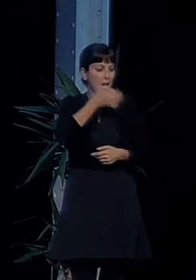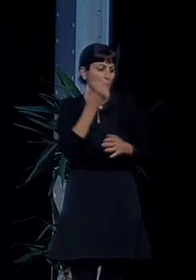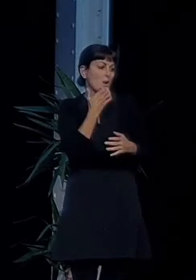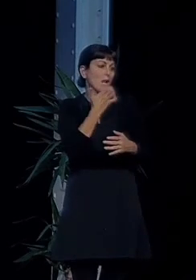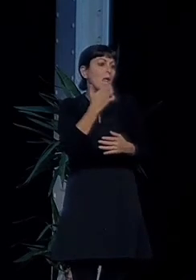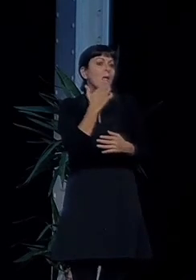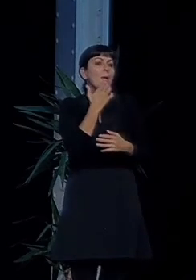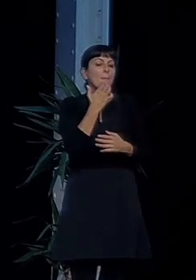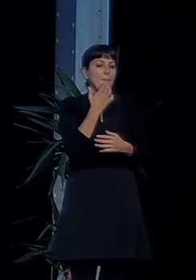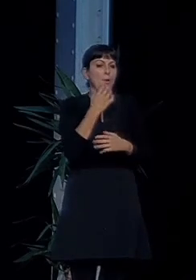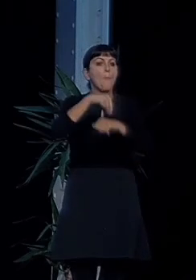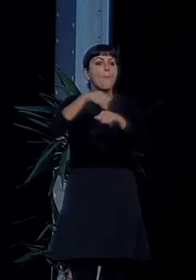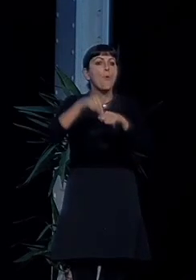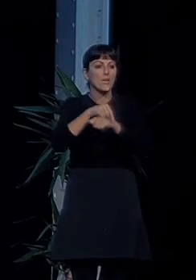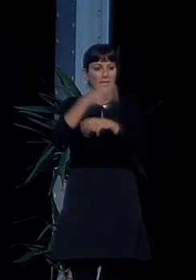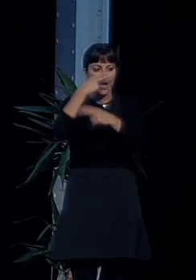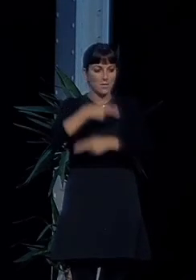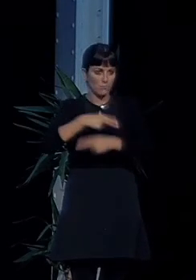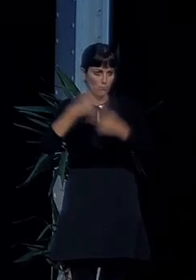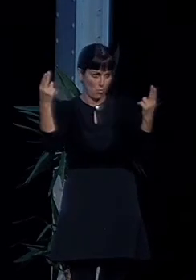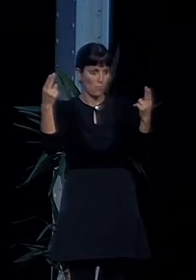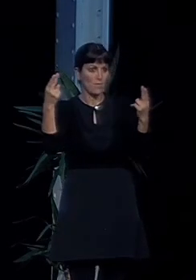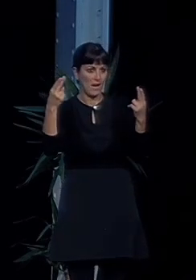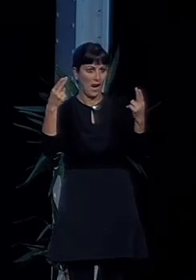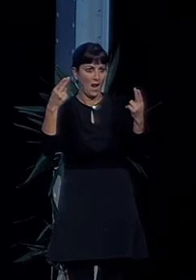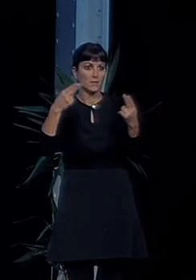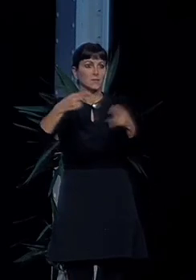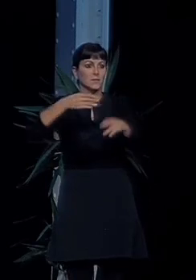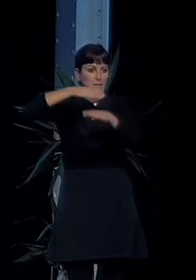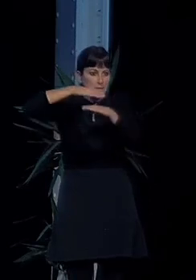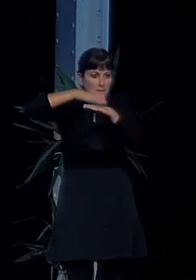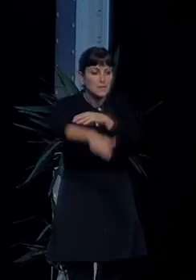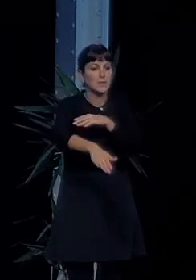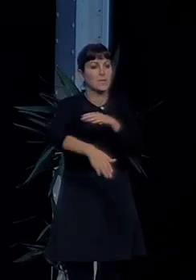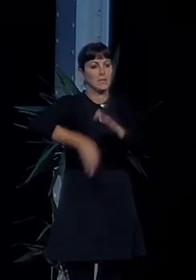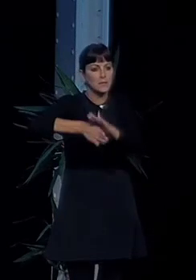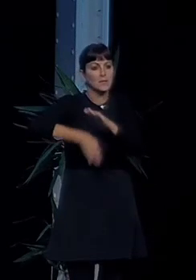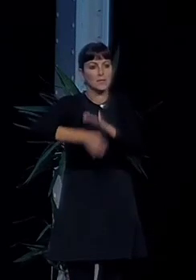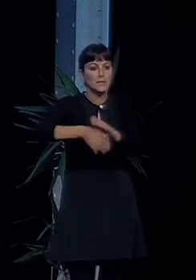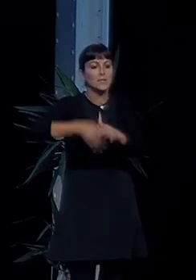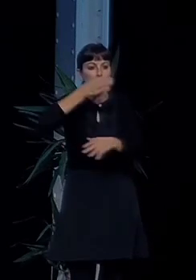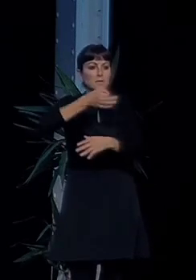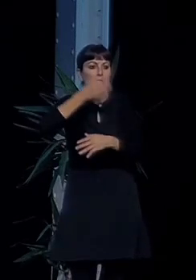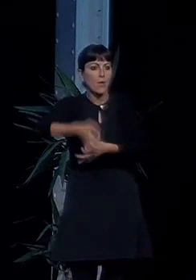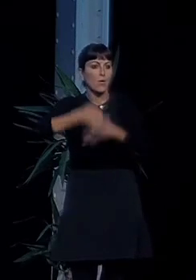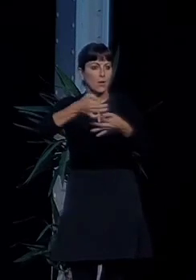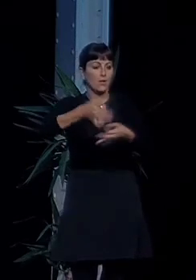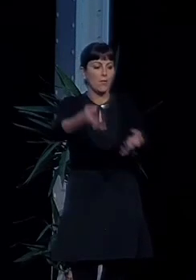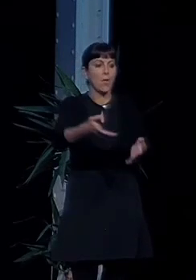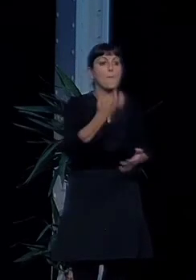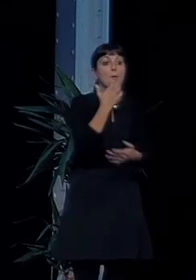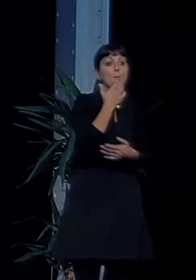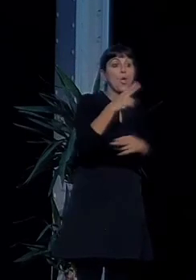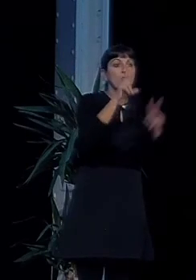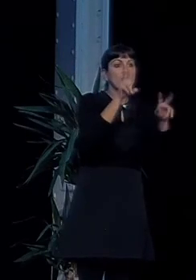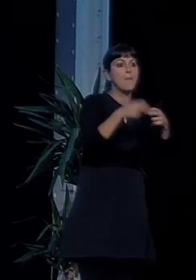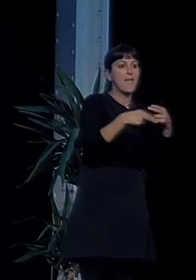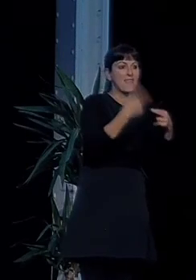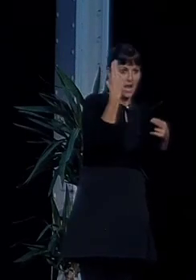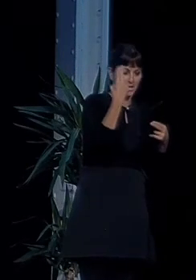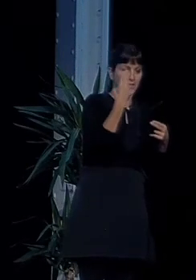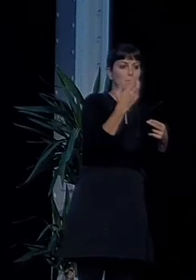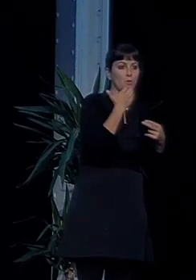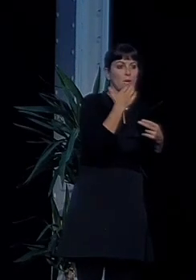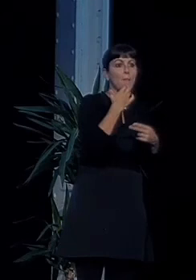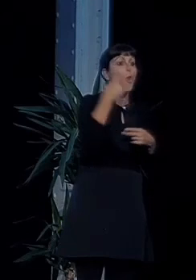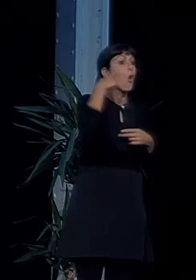veces perpetúan, digamos, esa construcción del relato. Claro, el tema de lo del taxi, a mí me ha venido a la mente, creo que un debate que surgió en Londres sobre el